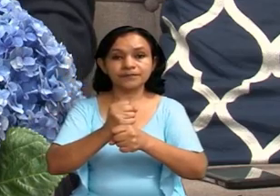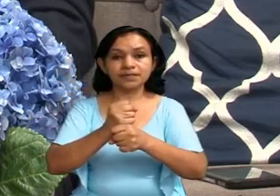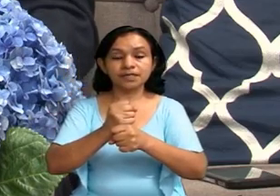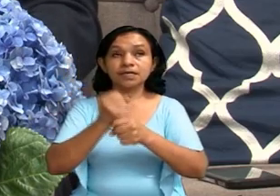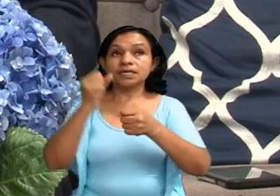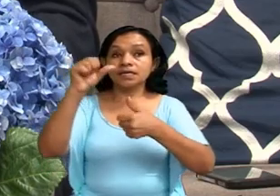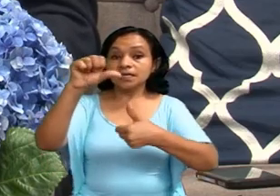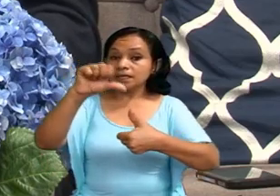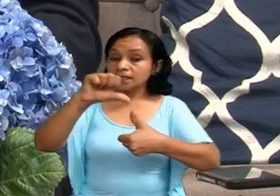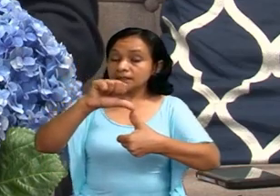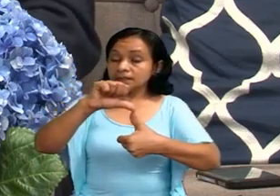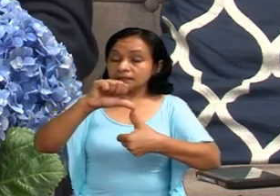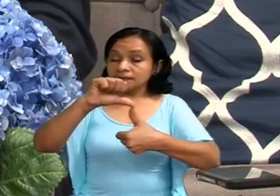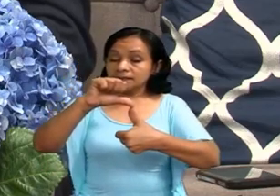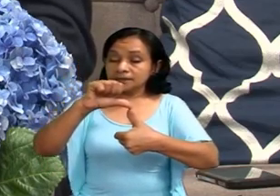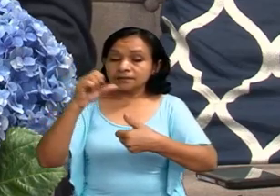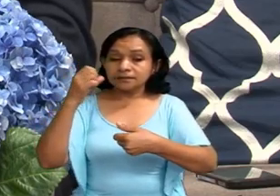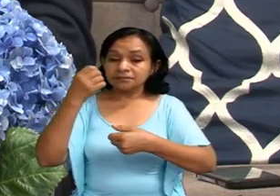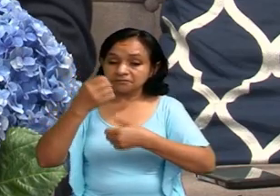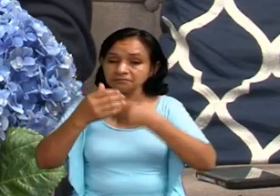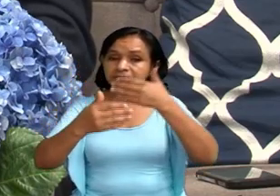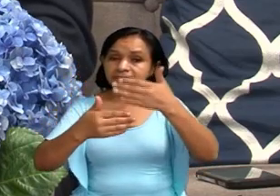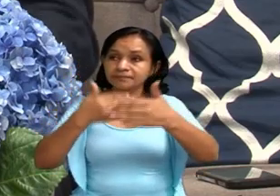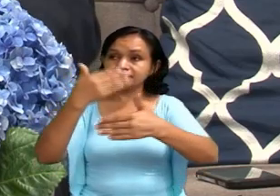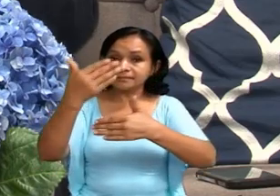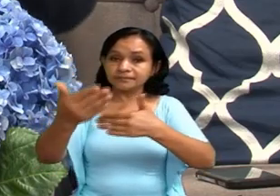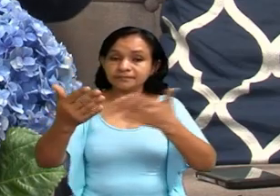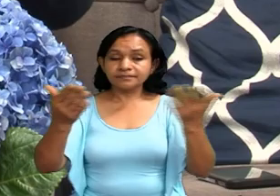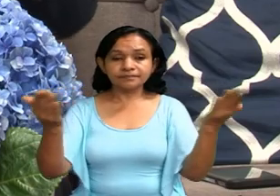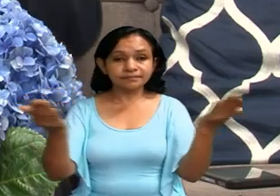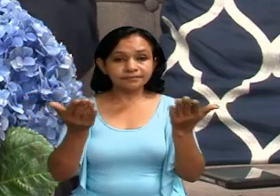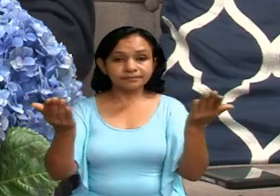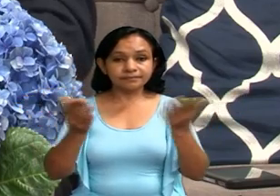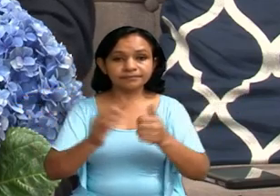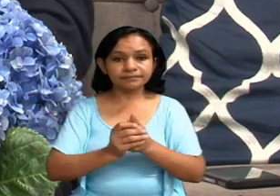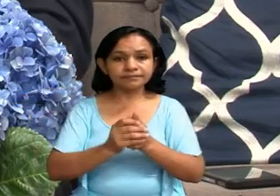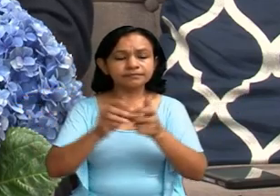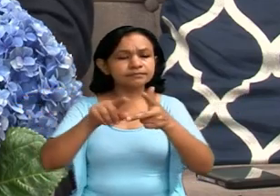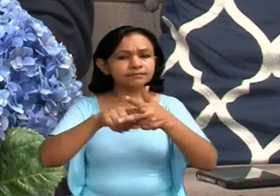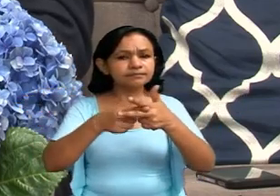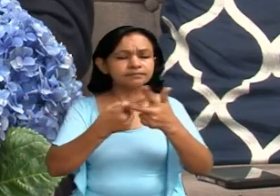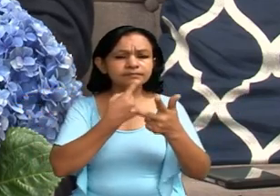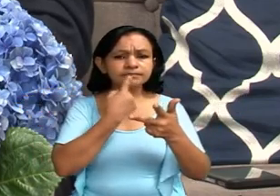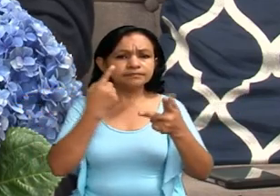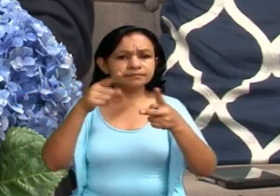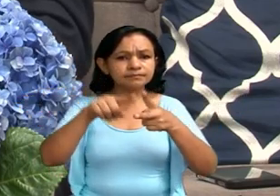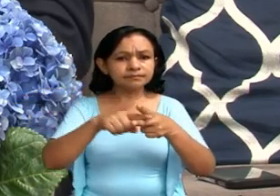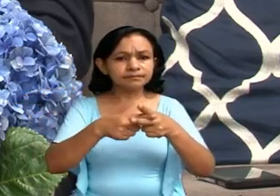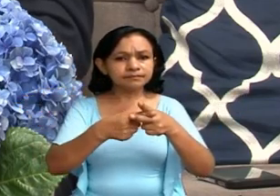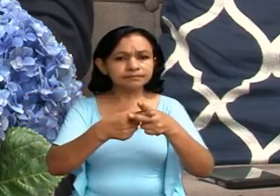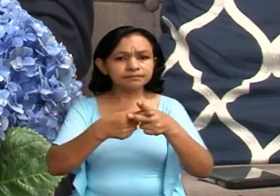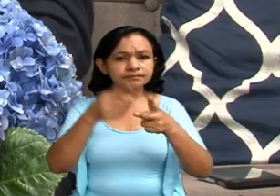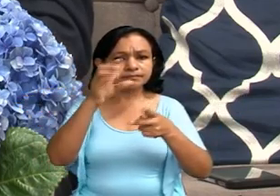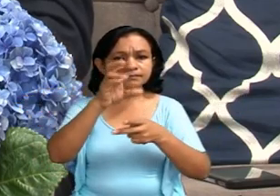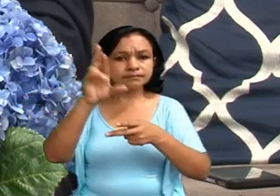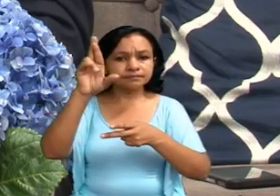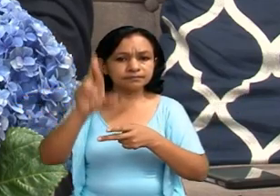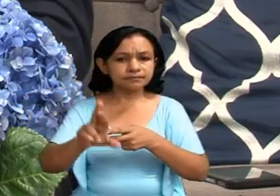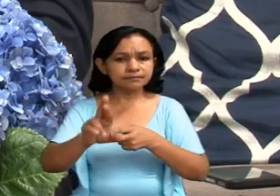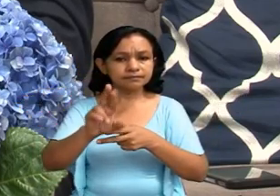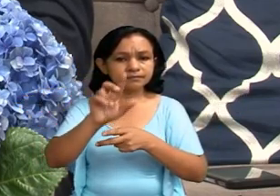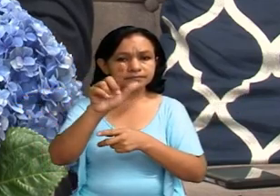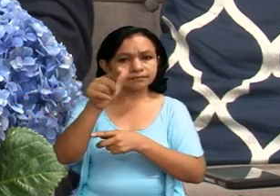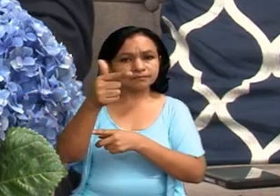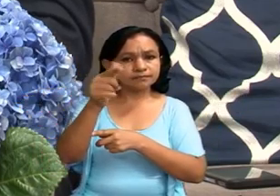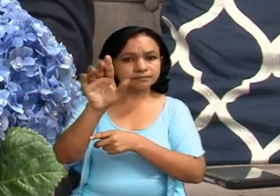desarrollando relativamente más lento y uno de los que comenzó Fue Costa Rica en el año